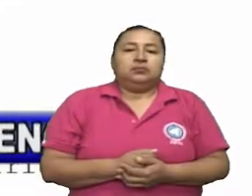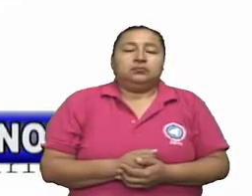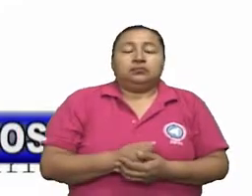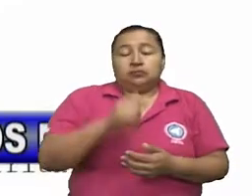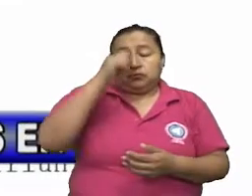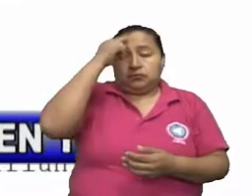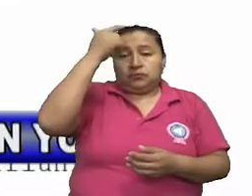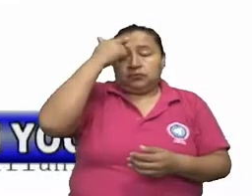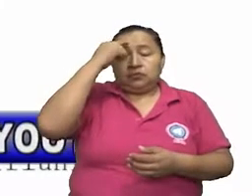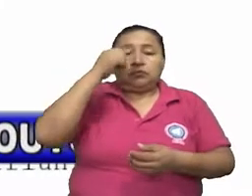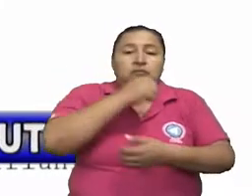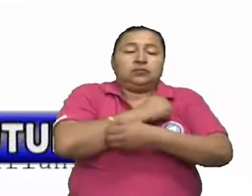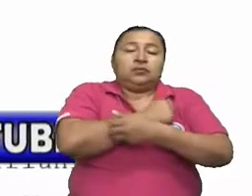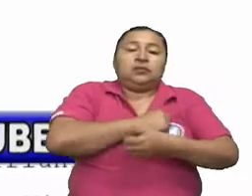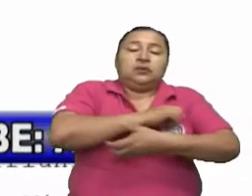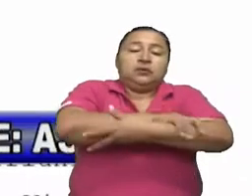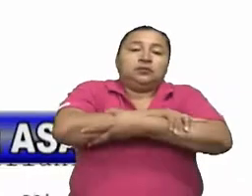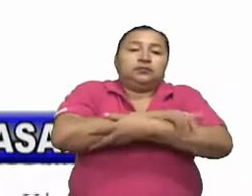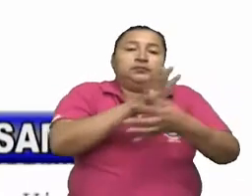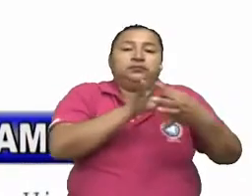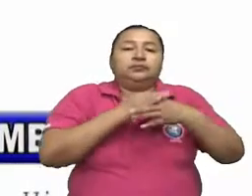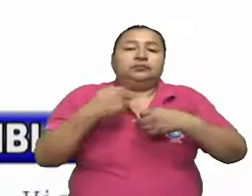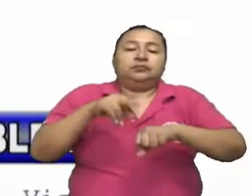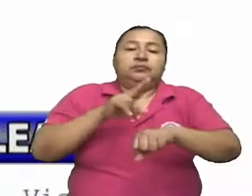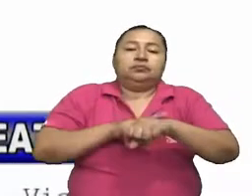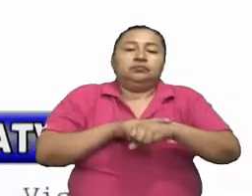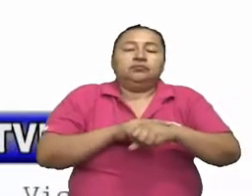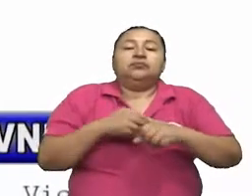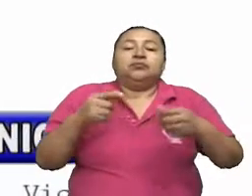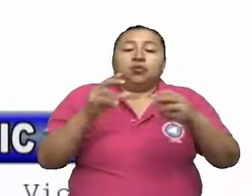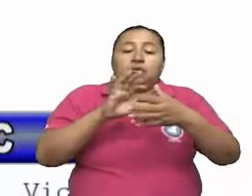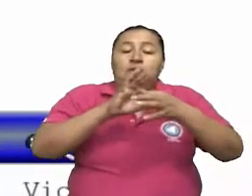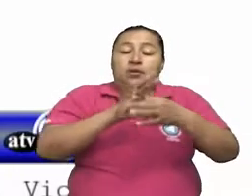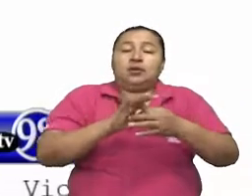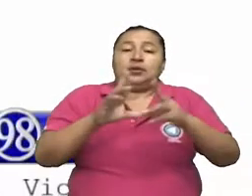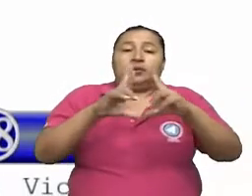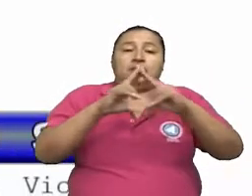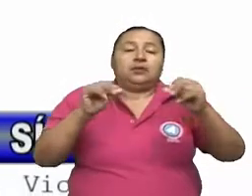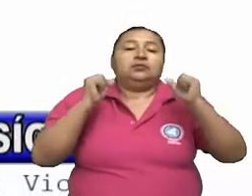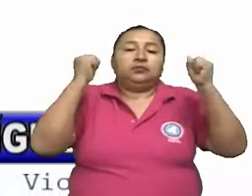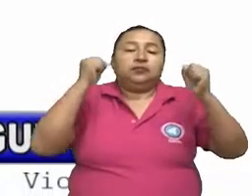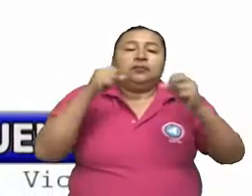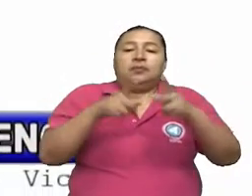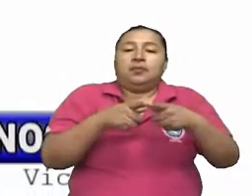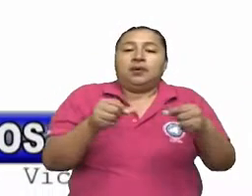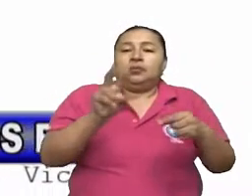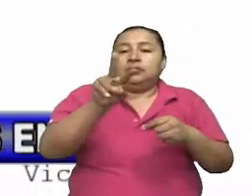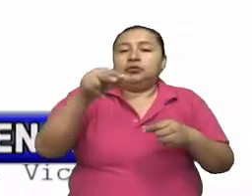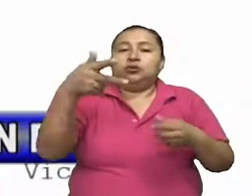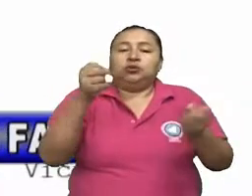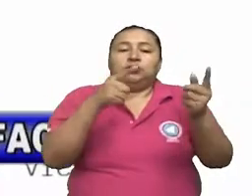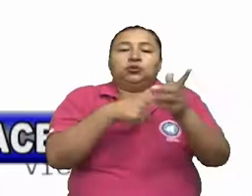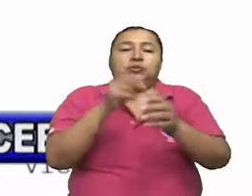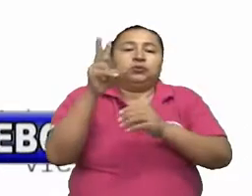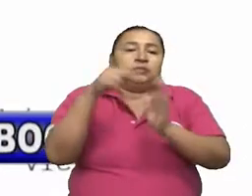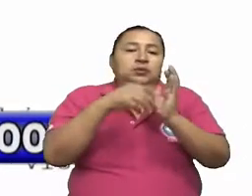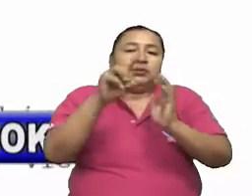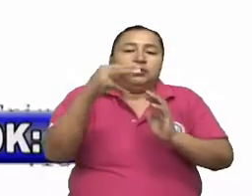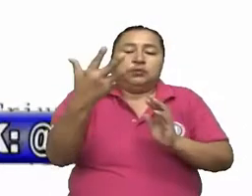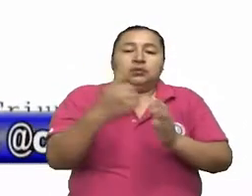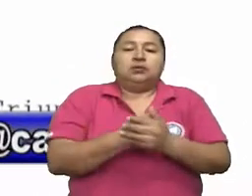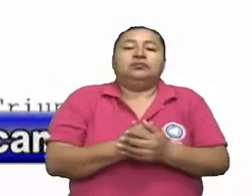Gobierno de Reconciliación y Unidad Nacional, Unida Nicaragua Triunfa, Managua, 28 de octubre,